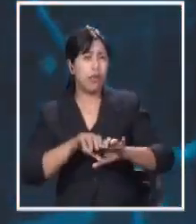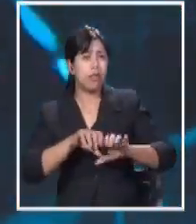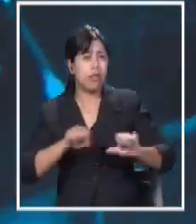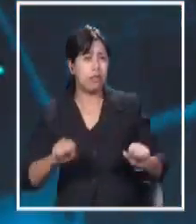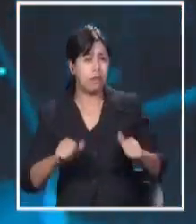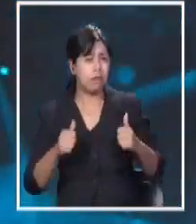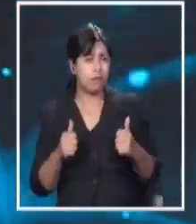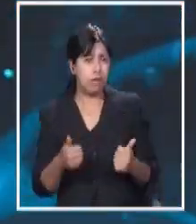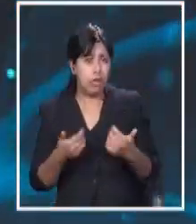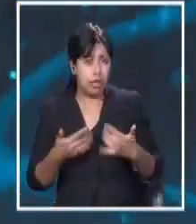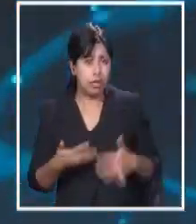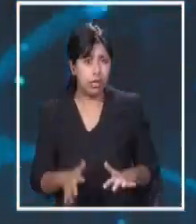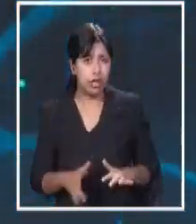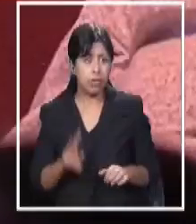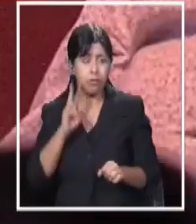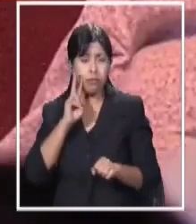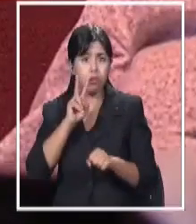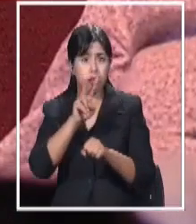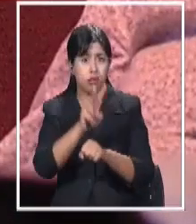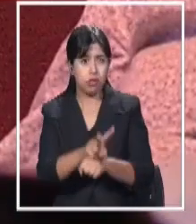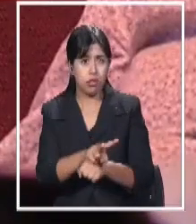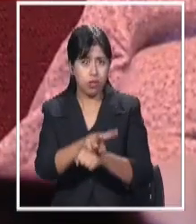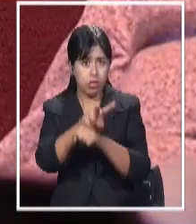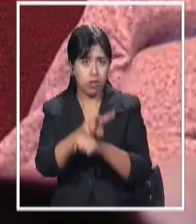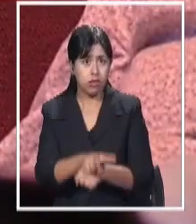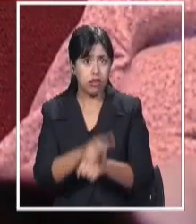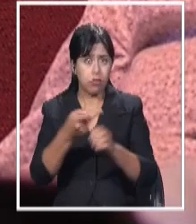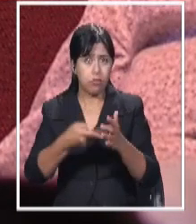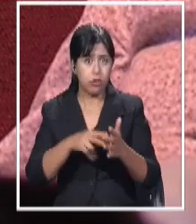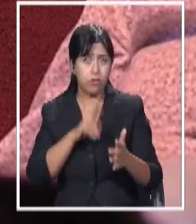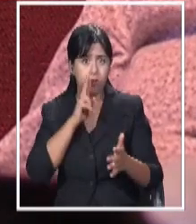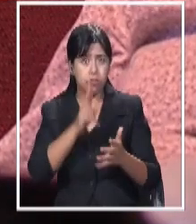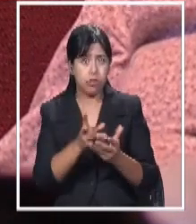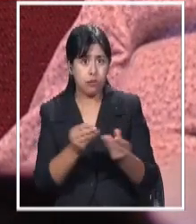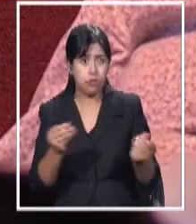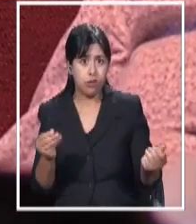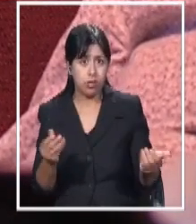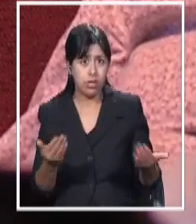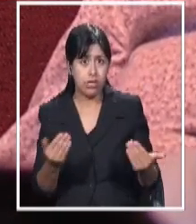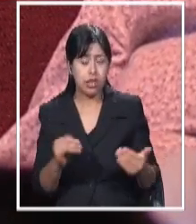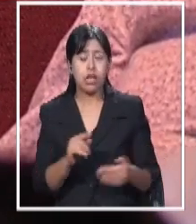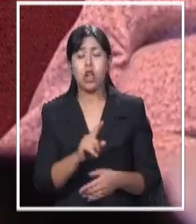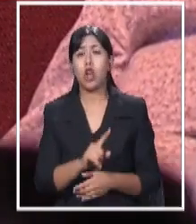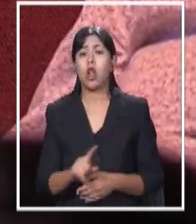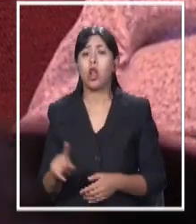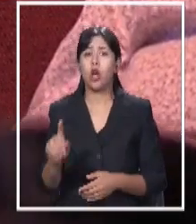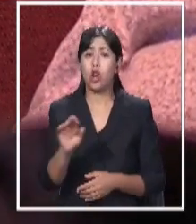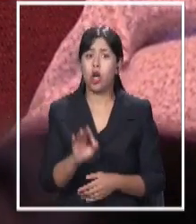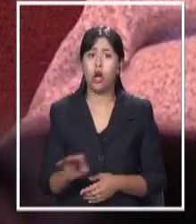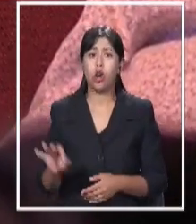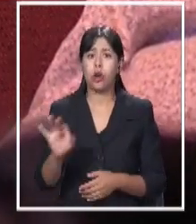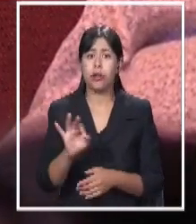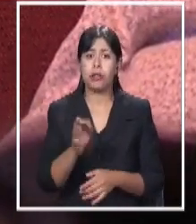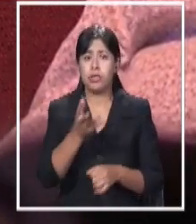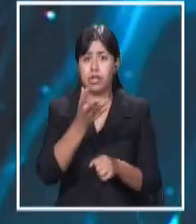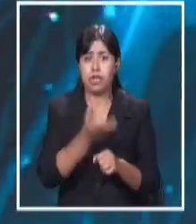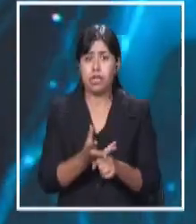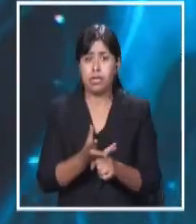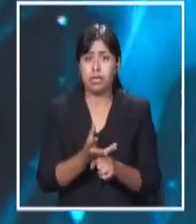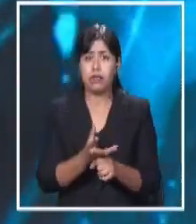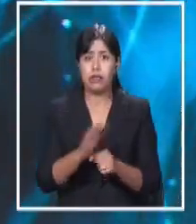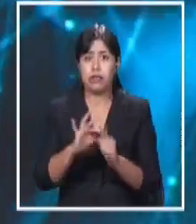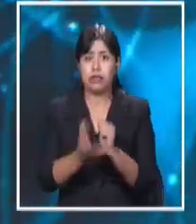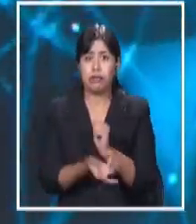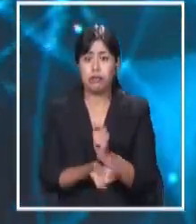disciplina para producir las soluciones que son necesarias? ¿O todavía, incluso si existiera un